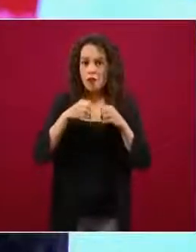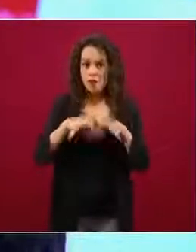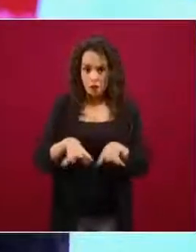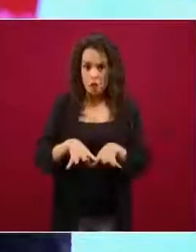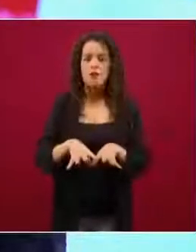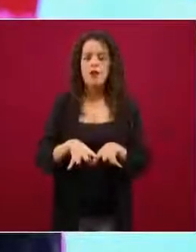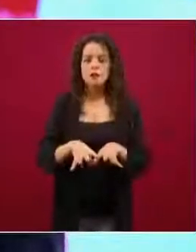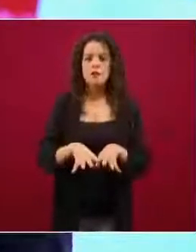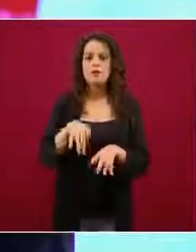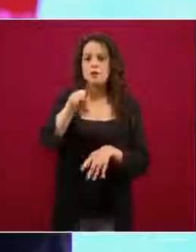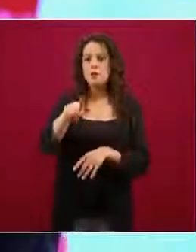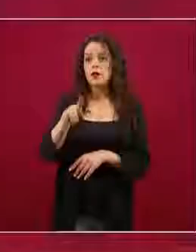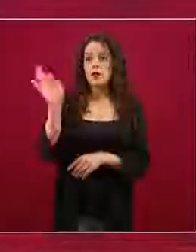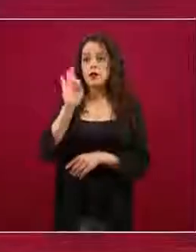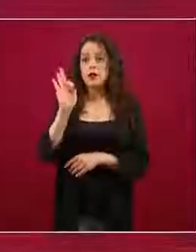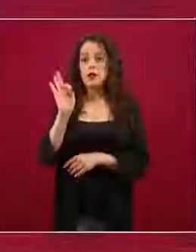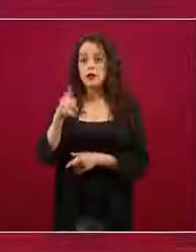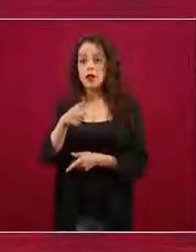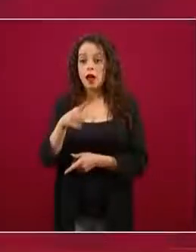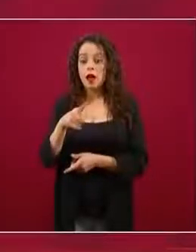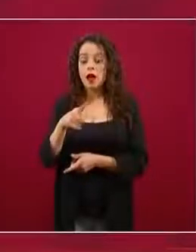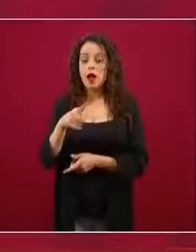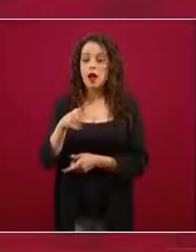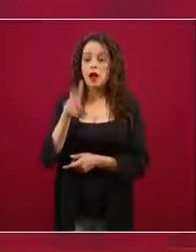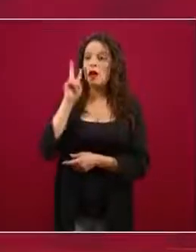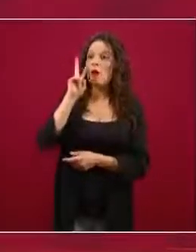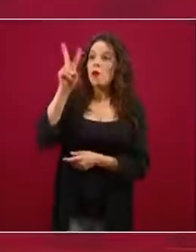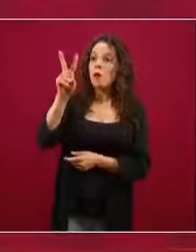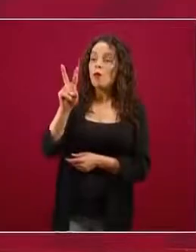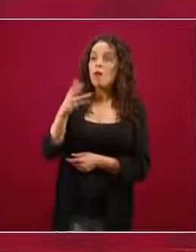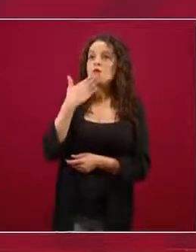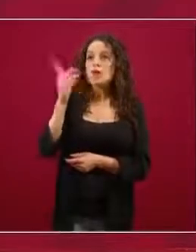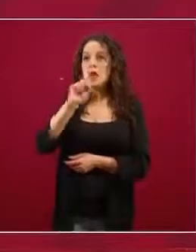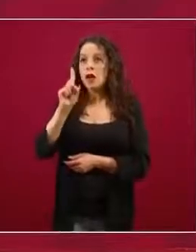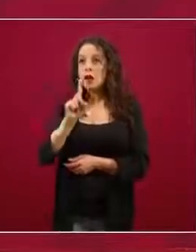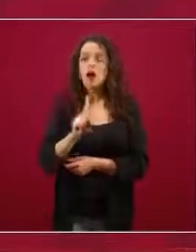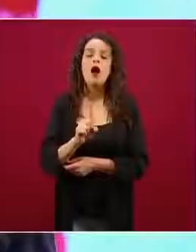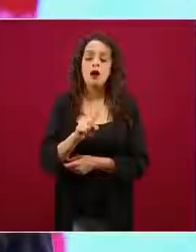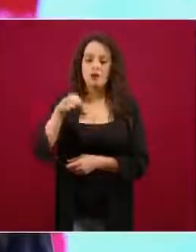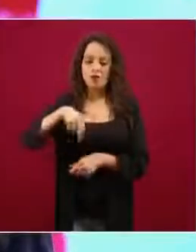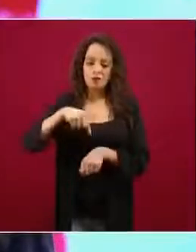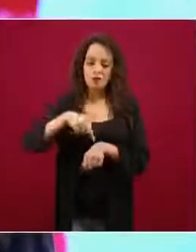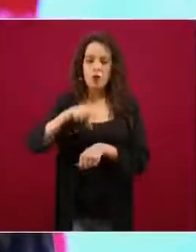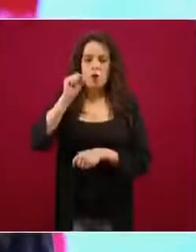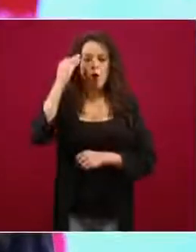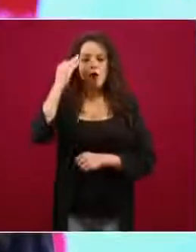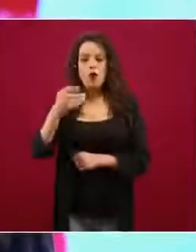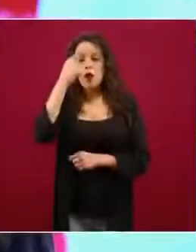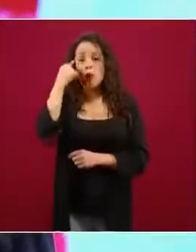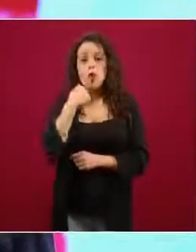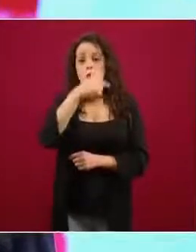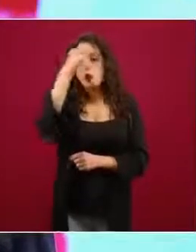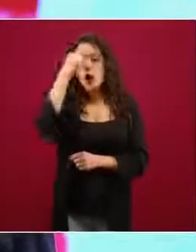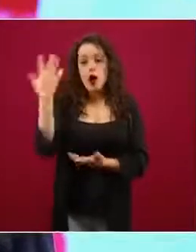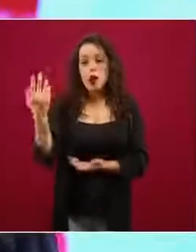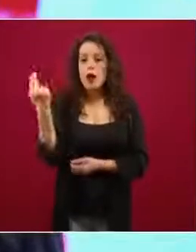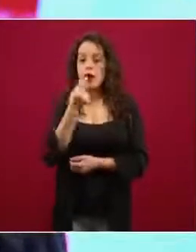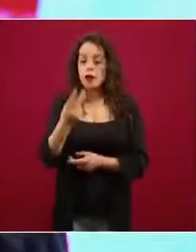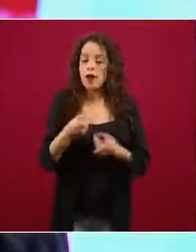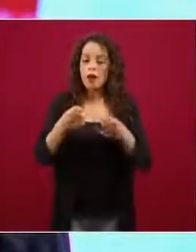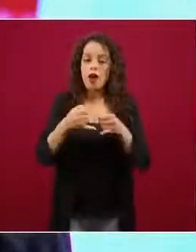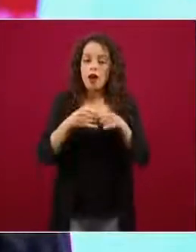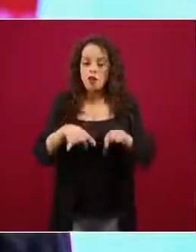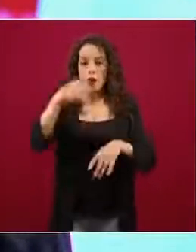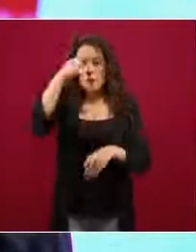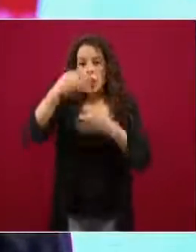faltar. Aquí tenemos solo una hora y tenemos que optimizar en nuestro objetivo, que es apoyar a la población, pero cualquier elemento